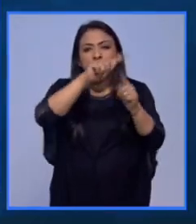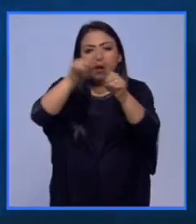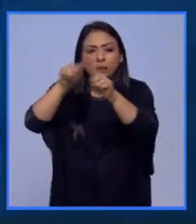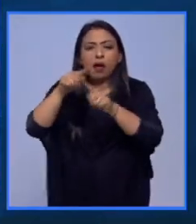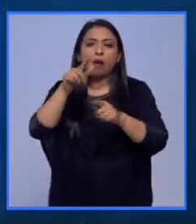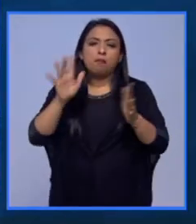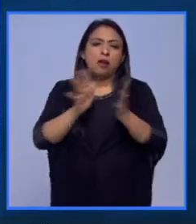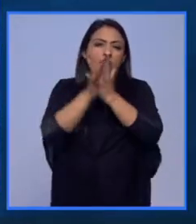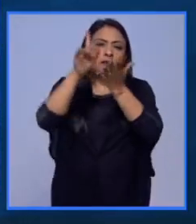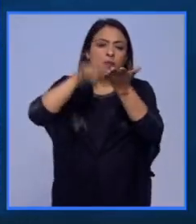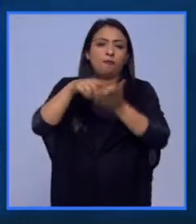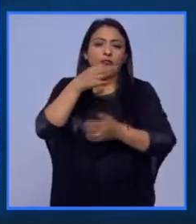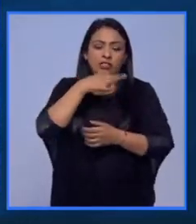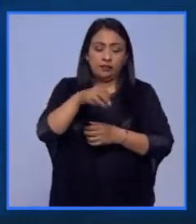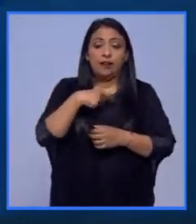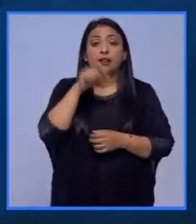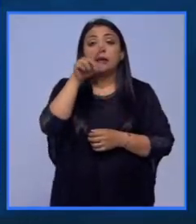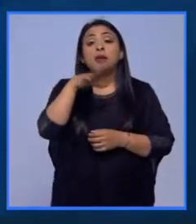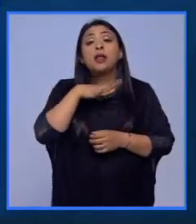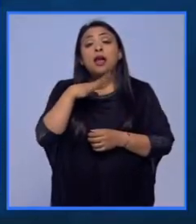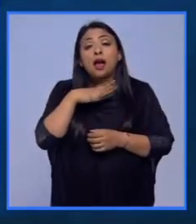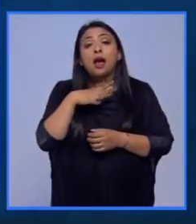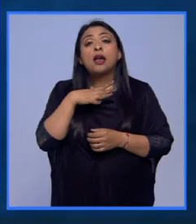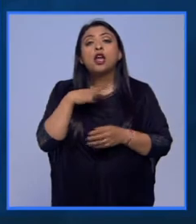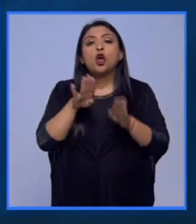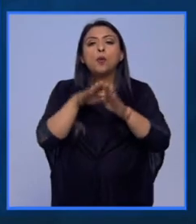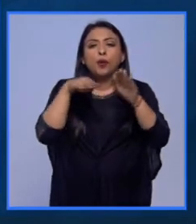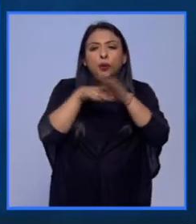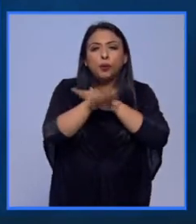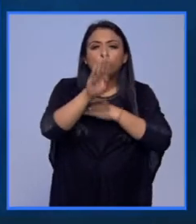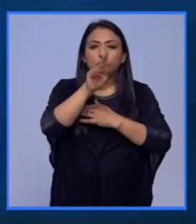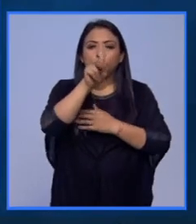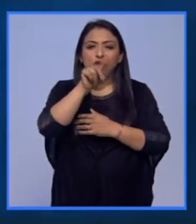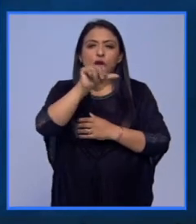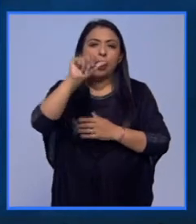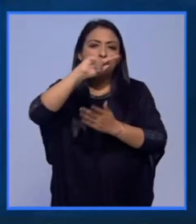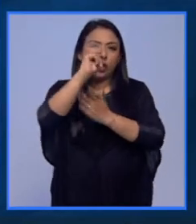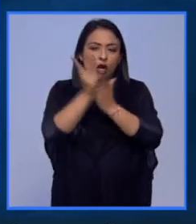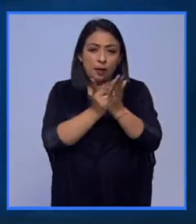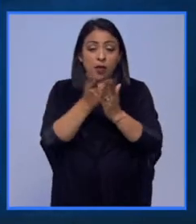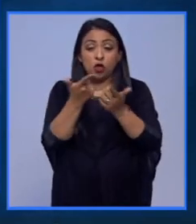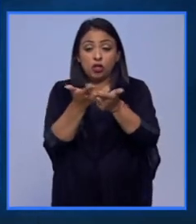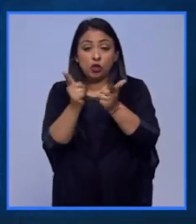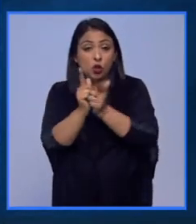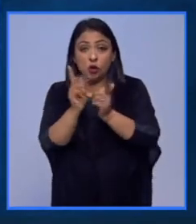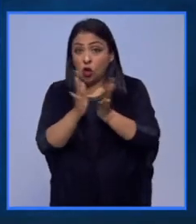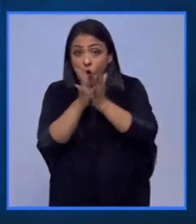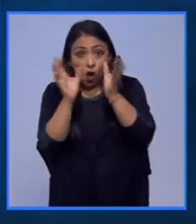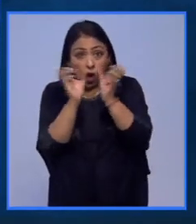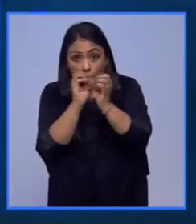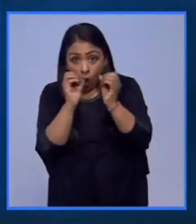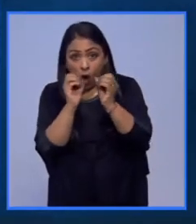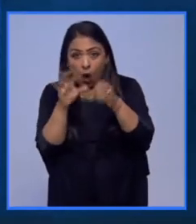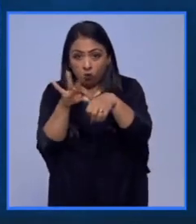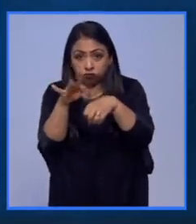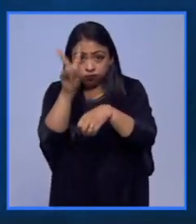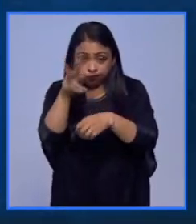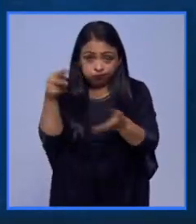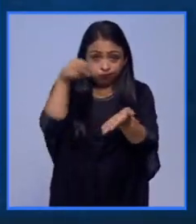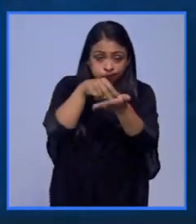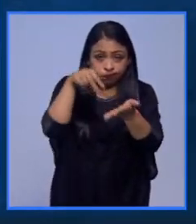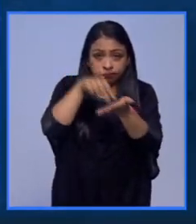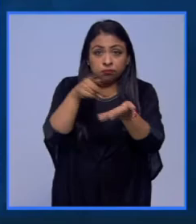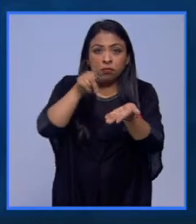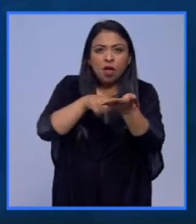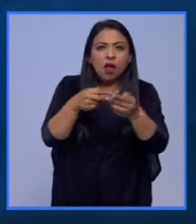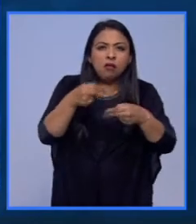festivales. También se contó con la existencia de buzones para los programadores, en donde los grupos que no participaron presencialmente en las rondas